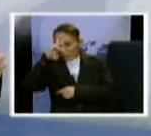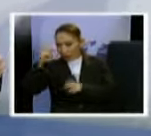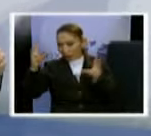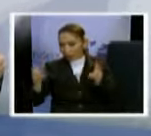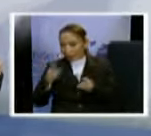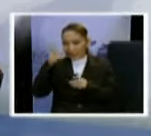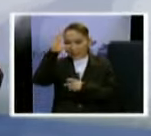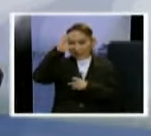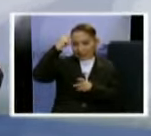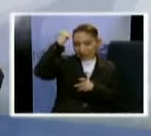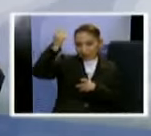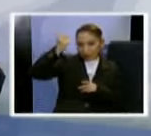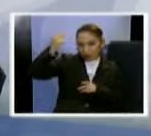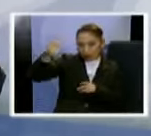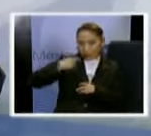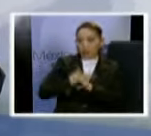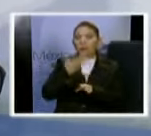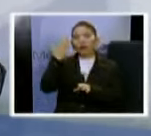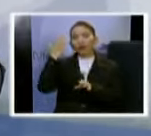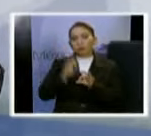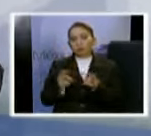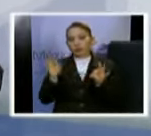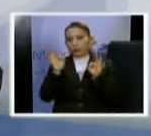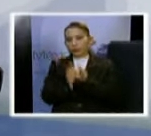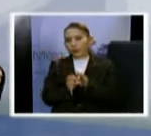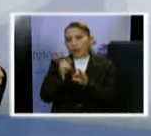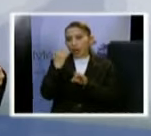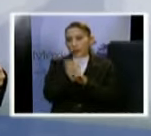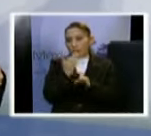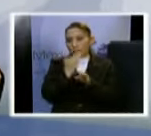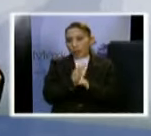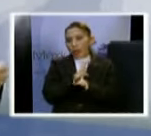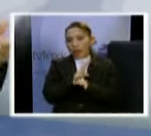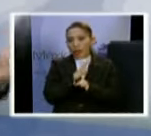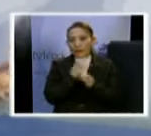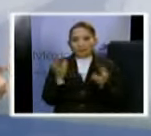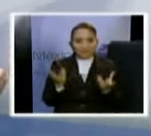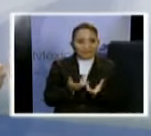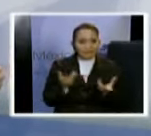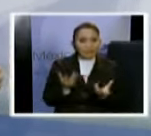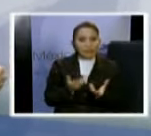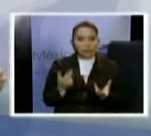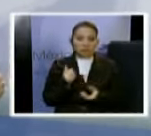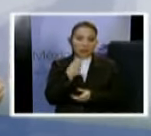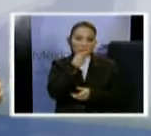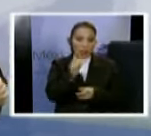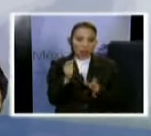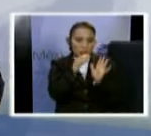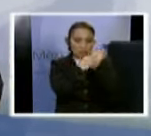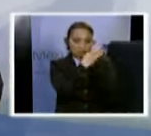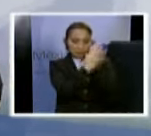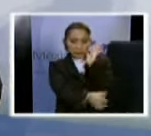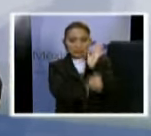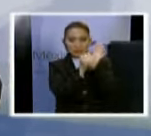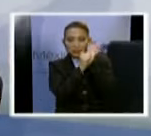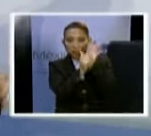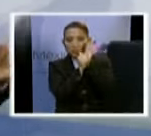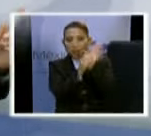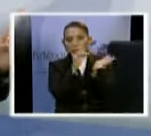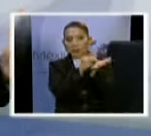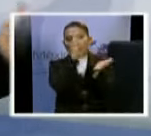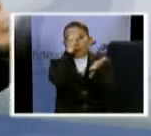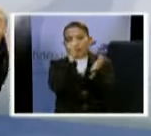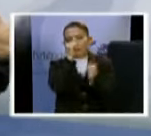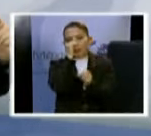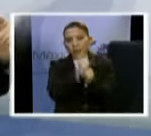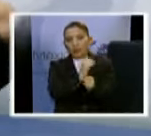materia de ciencia y tecnología han sido muy importantes. Aquí sí hago yo diría, enfática señal de apoyo para que la